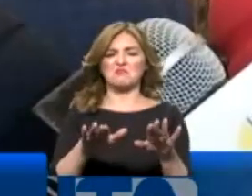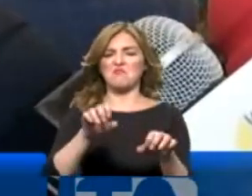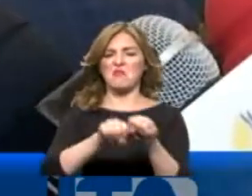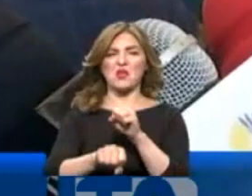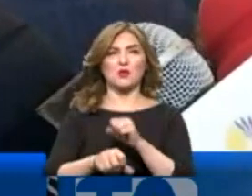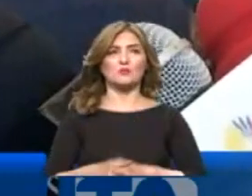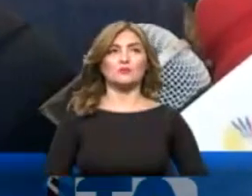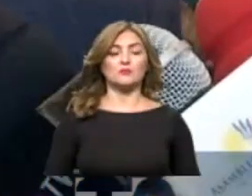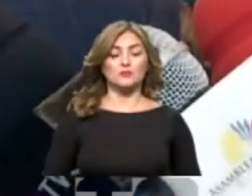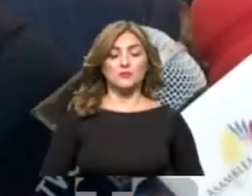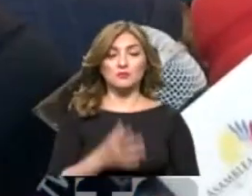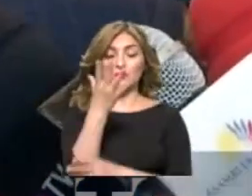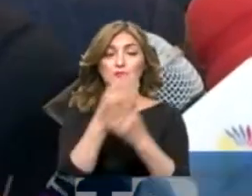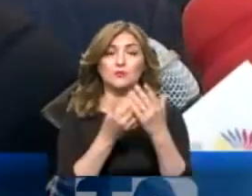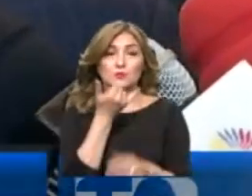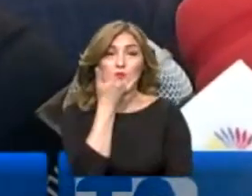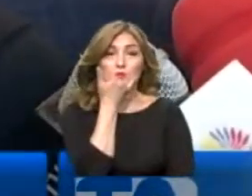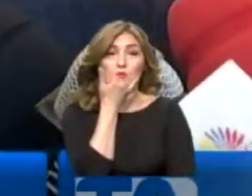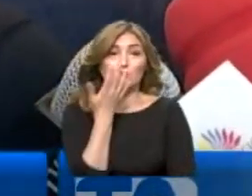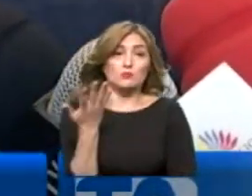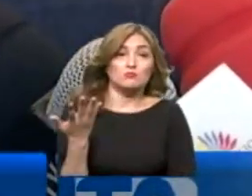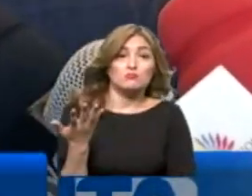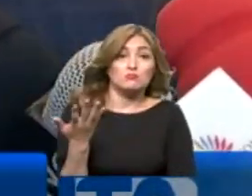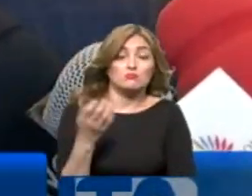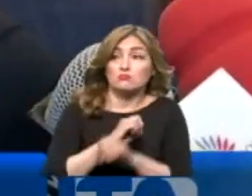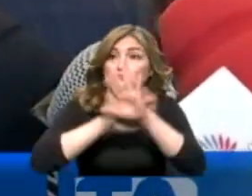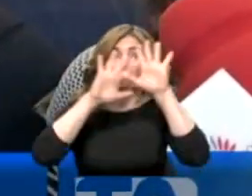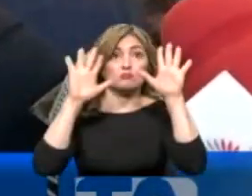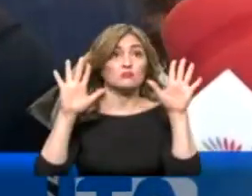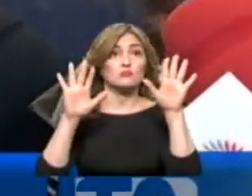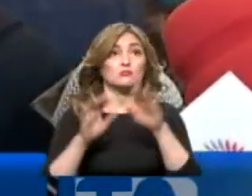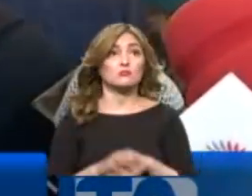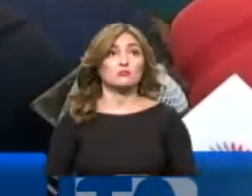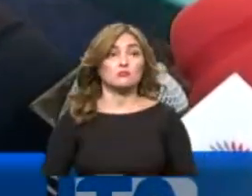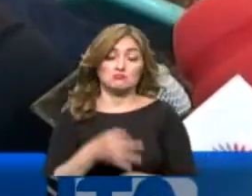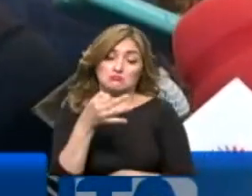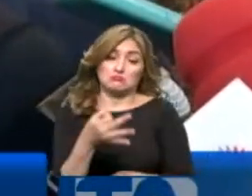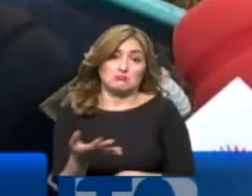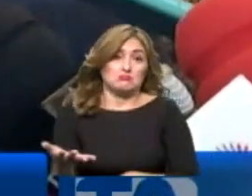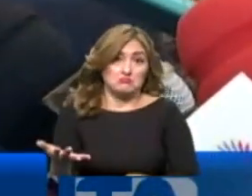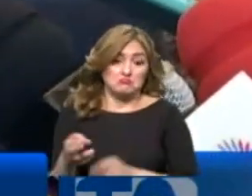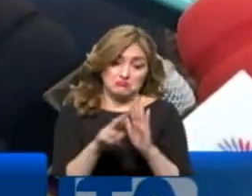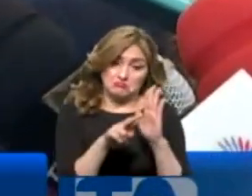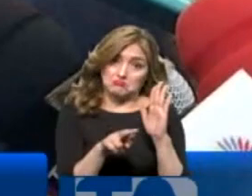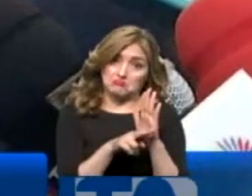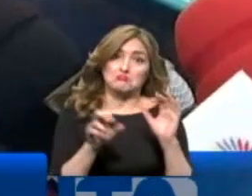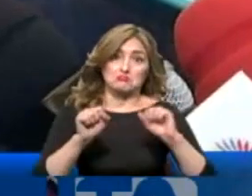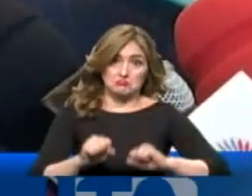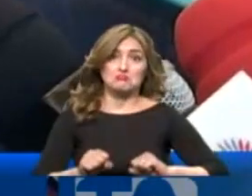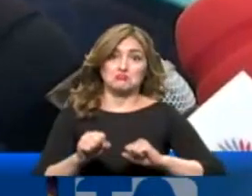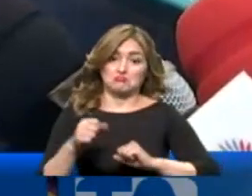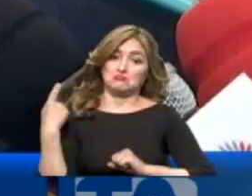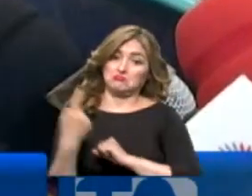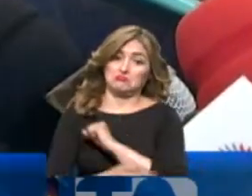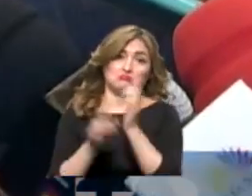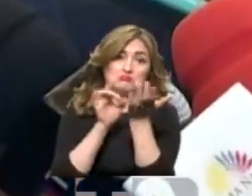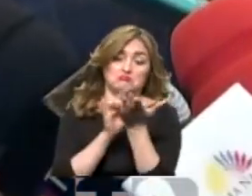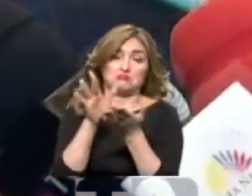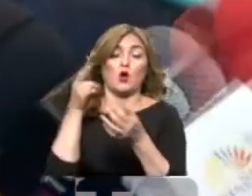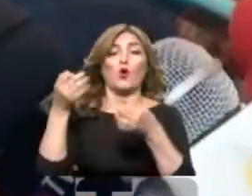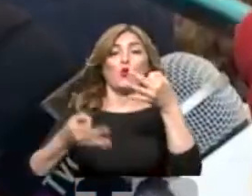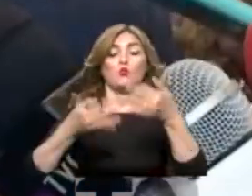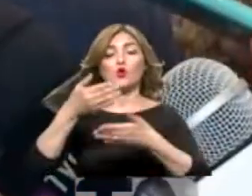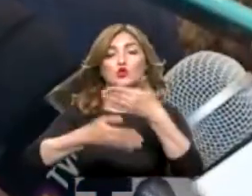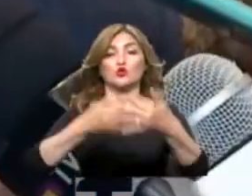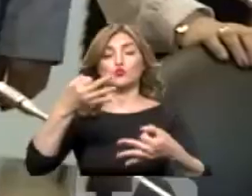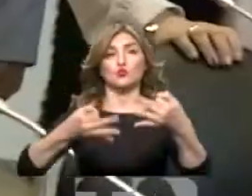parece que esas fallas son contundentes y me parece que con eso se cumple los presupuestos para poder continuar con el